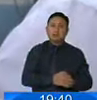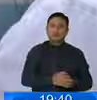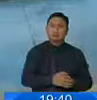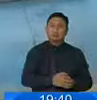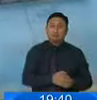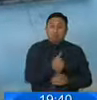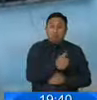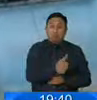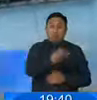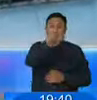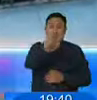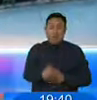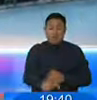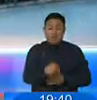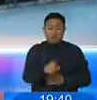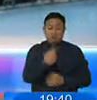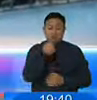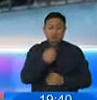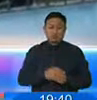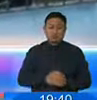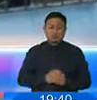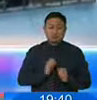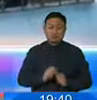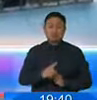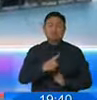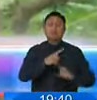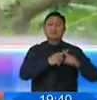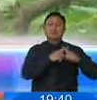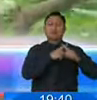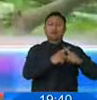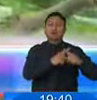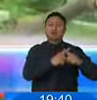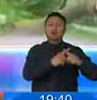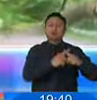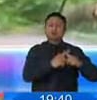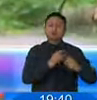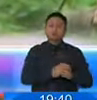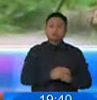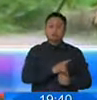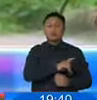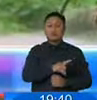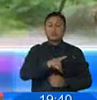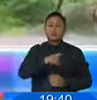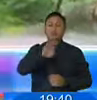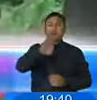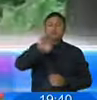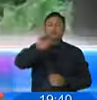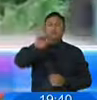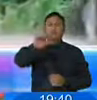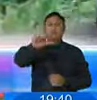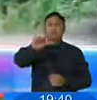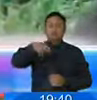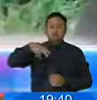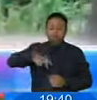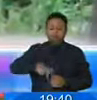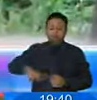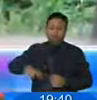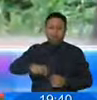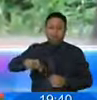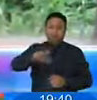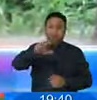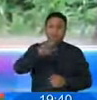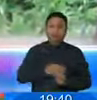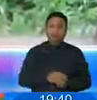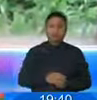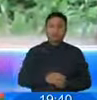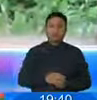propia boca, habla de culebra X y también habla del tema de la boa, ¿no es cierto? Boa constrictum imperatum,